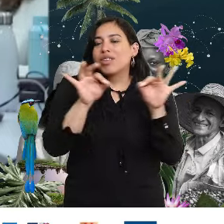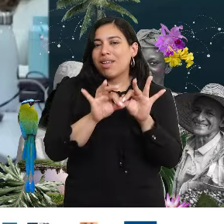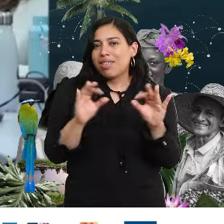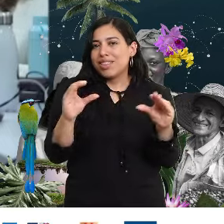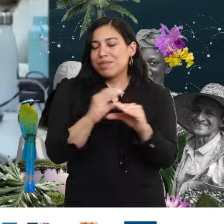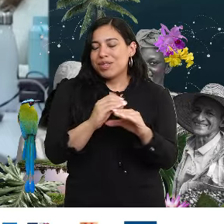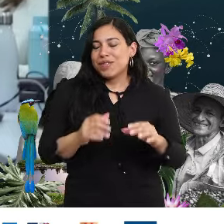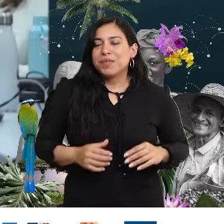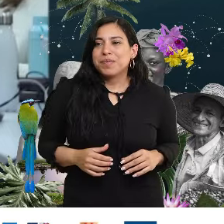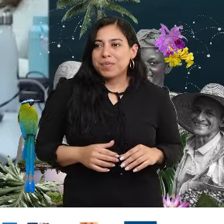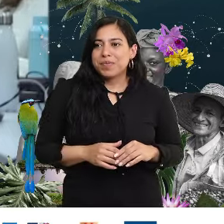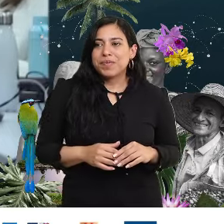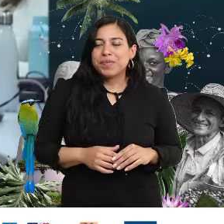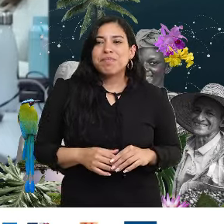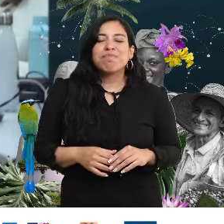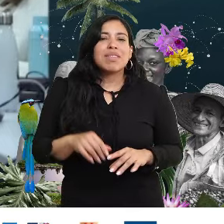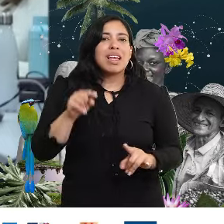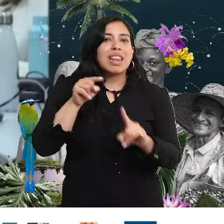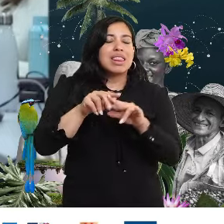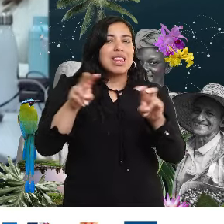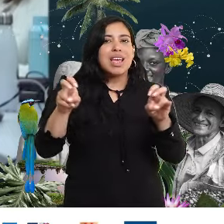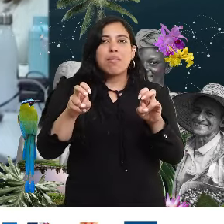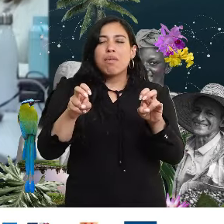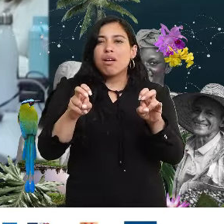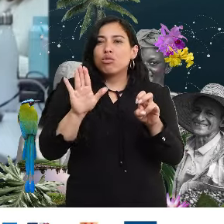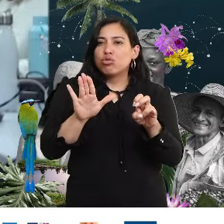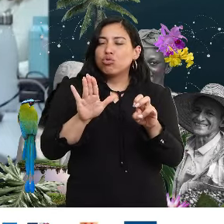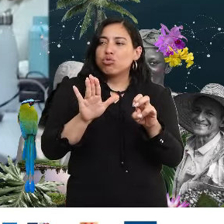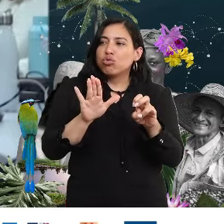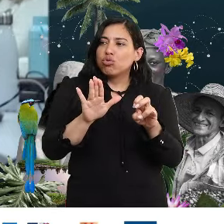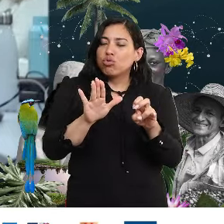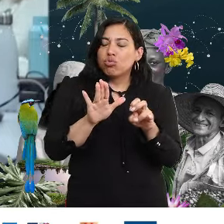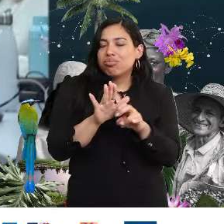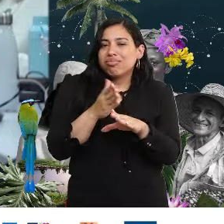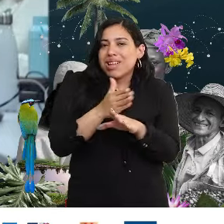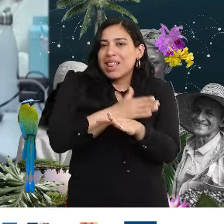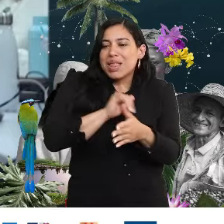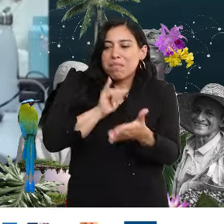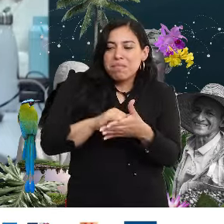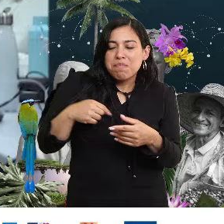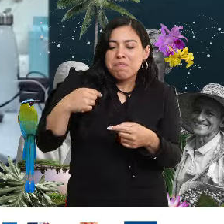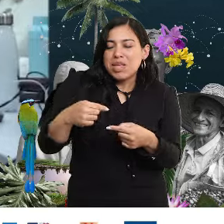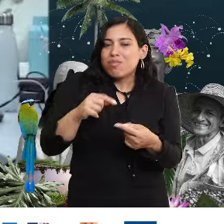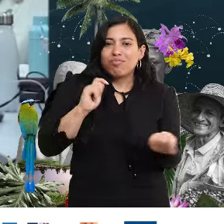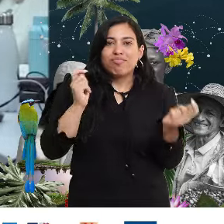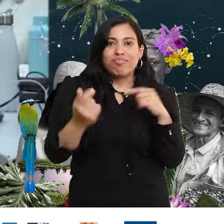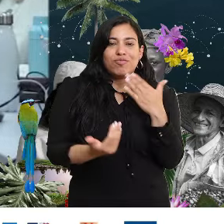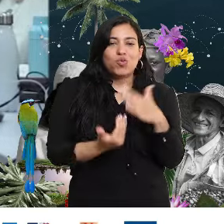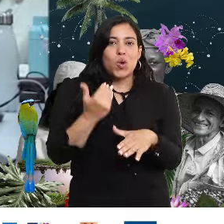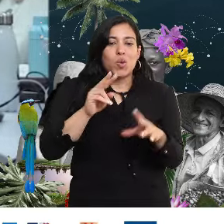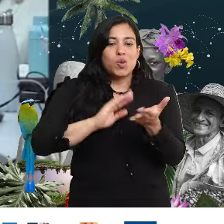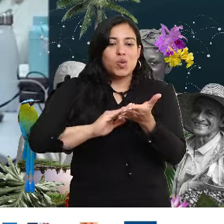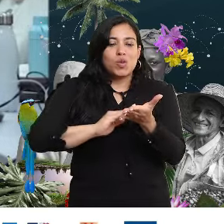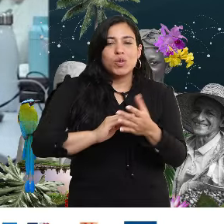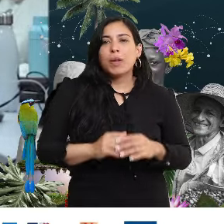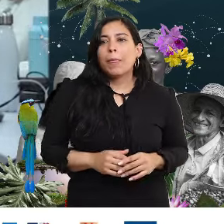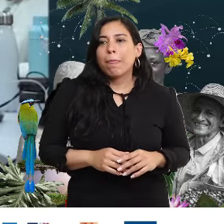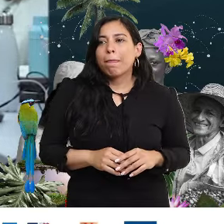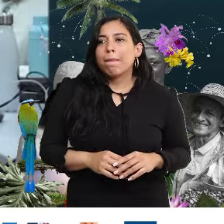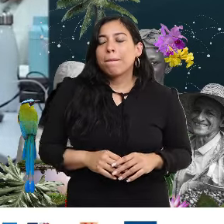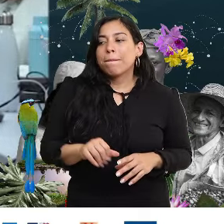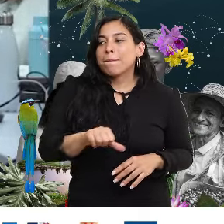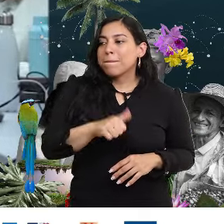específico para poderlo abordar de forma diferente como no lo mencionas. Gloria